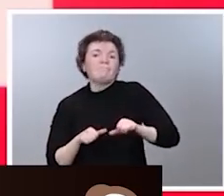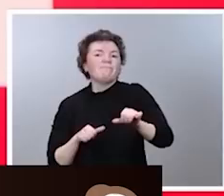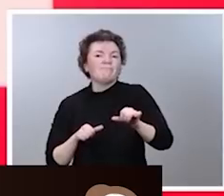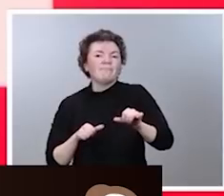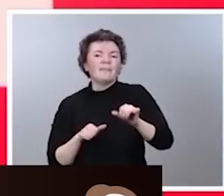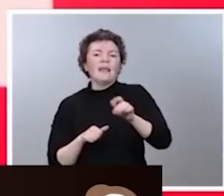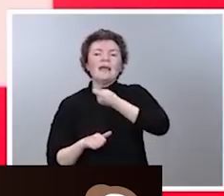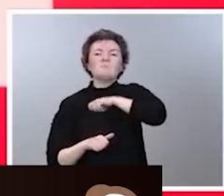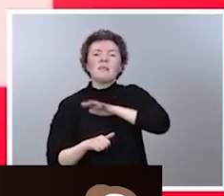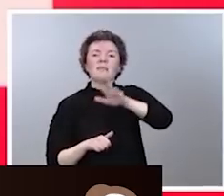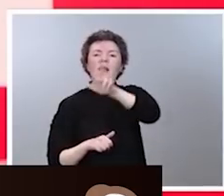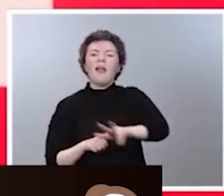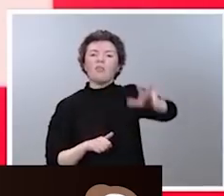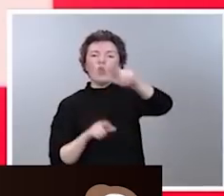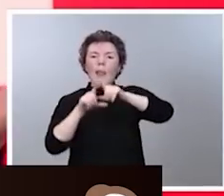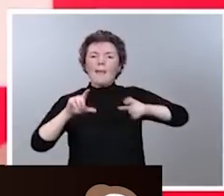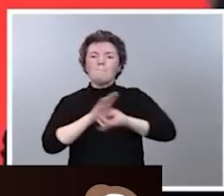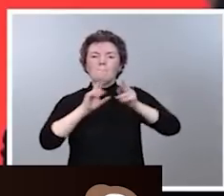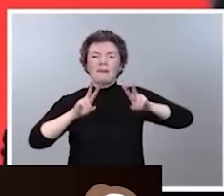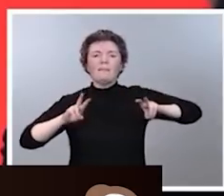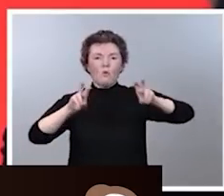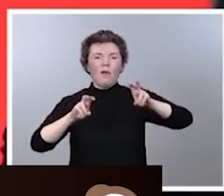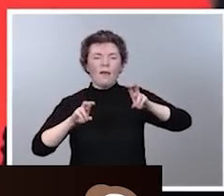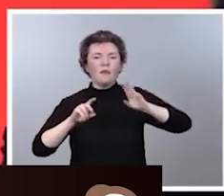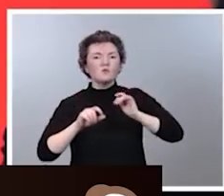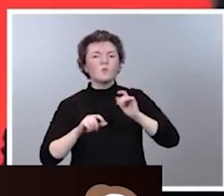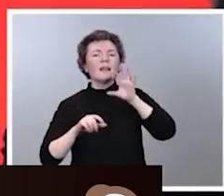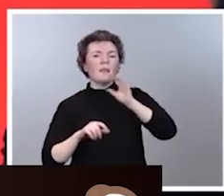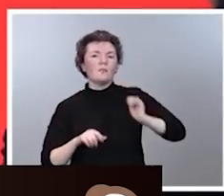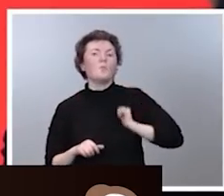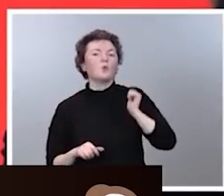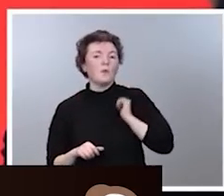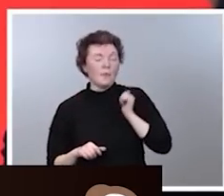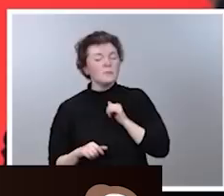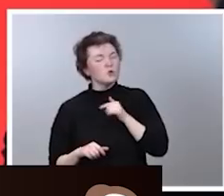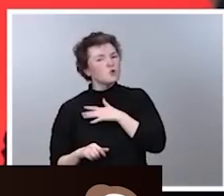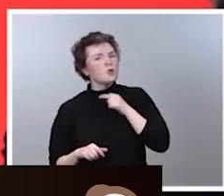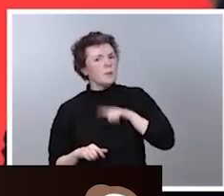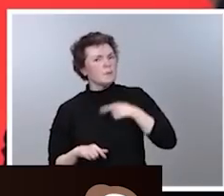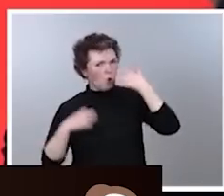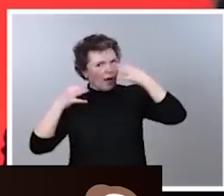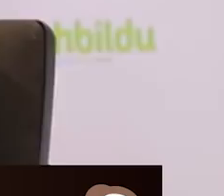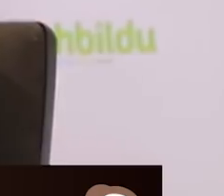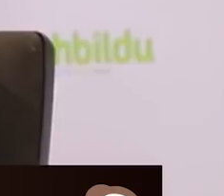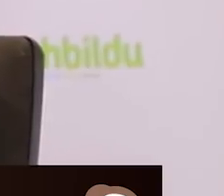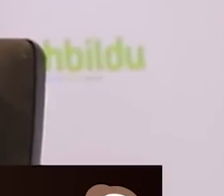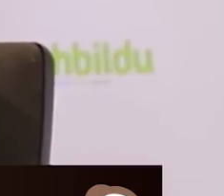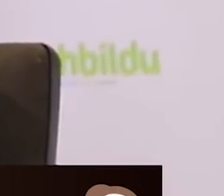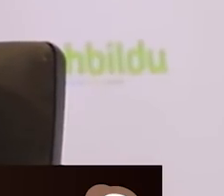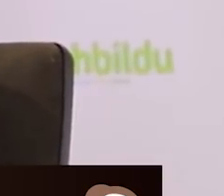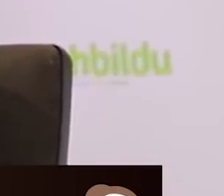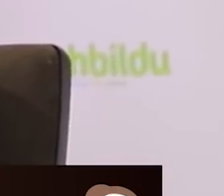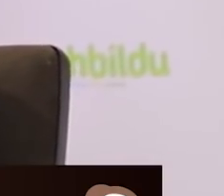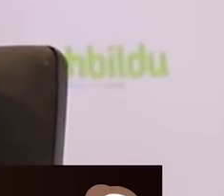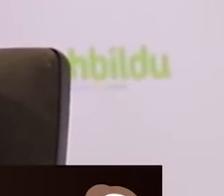propia Policía Nacional, tendría que haber disuelto aquella manifestación ilegal de proterroristas que estaban en aquel momento. Y por lo tanto,